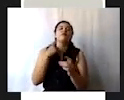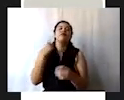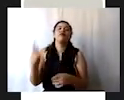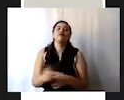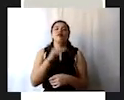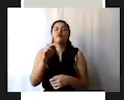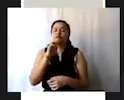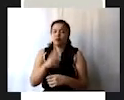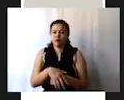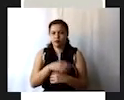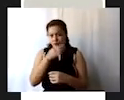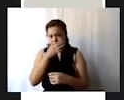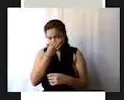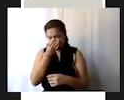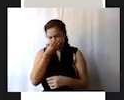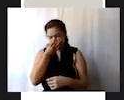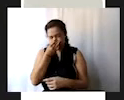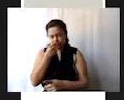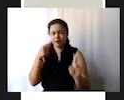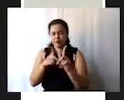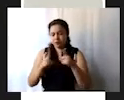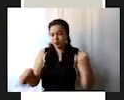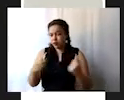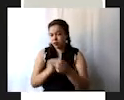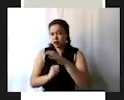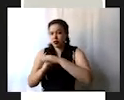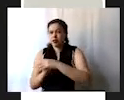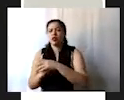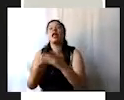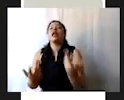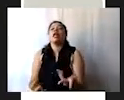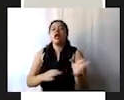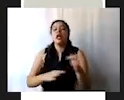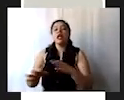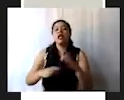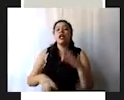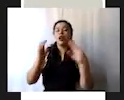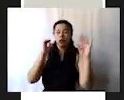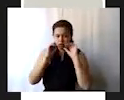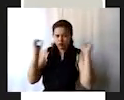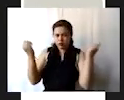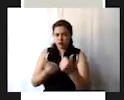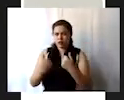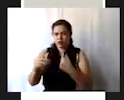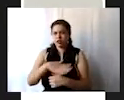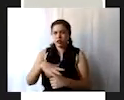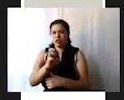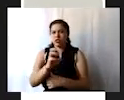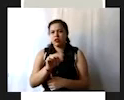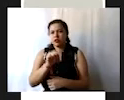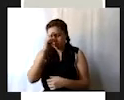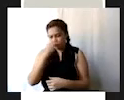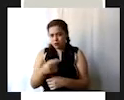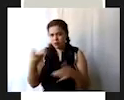Los objetivos de desarrollo sostenible refuerzan el trabajo de las organizaciones de la sociedad civil a través de una misión